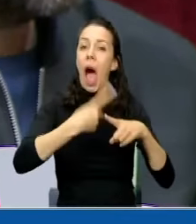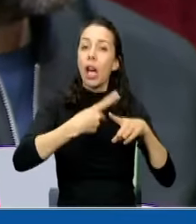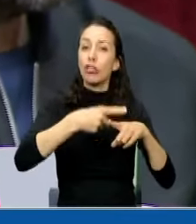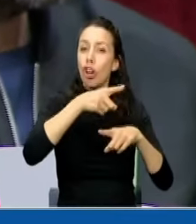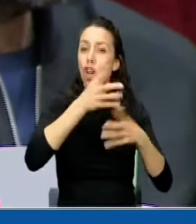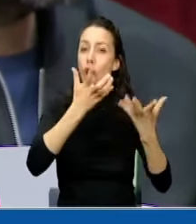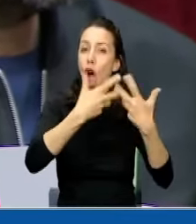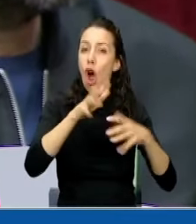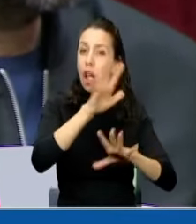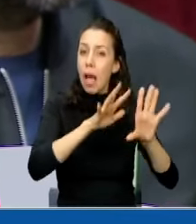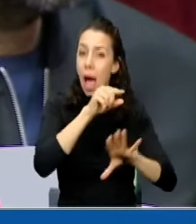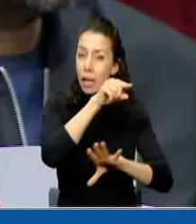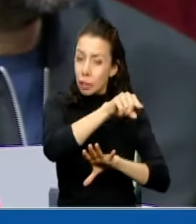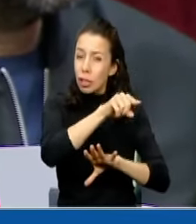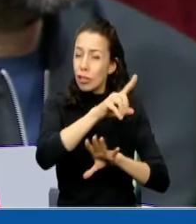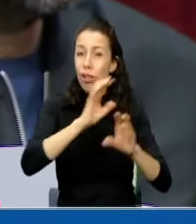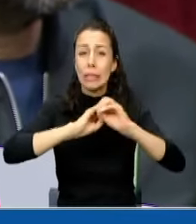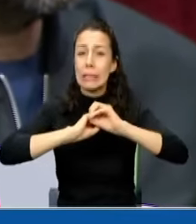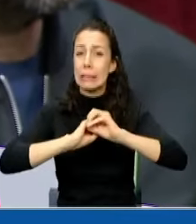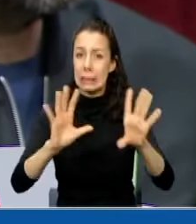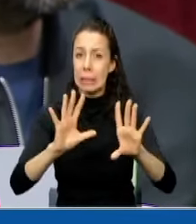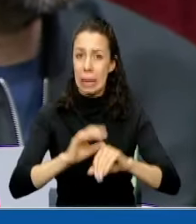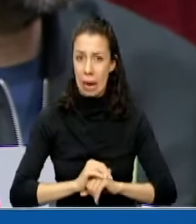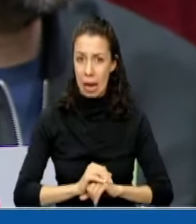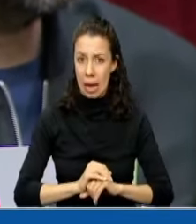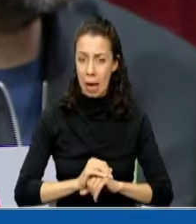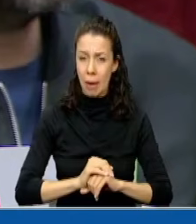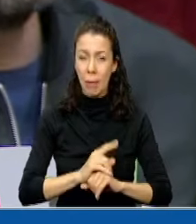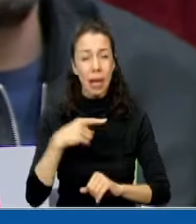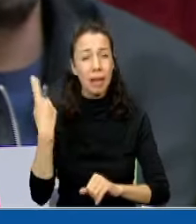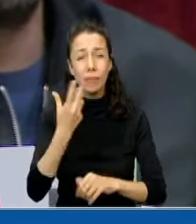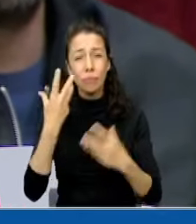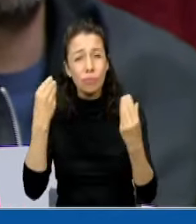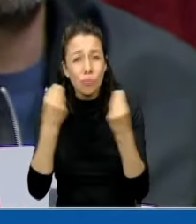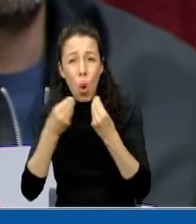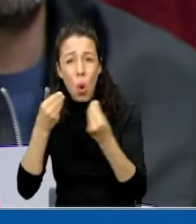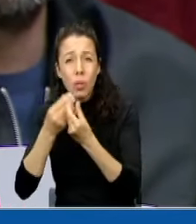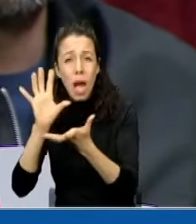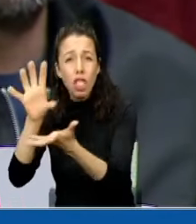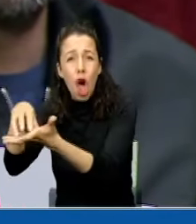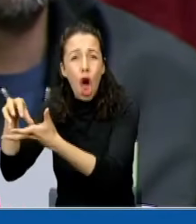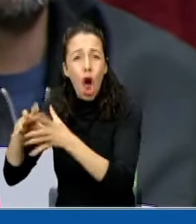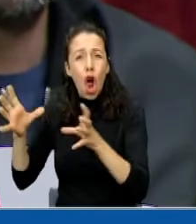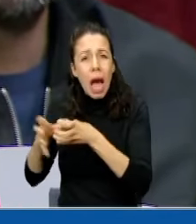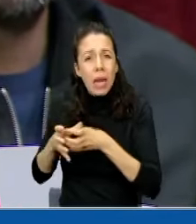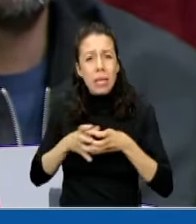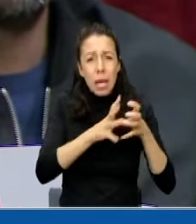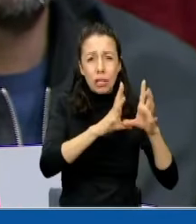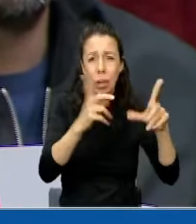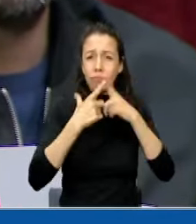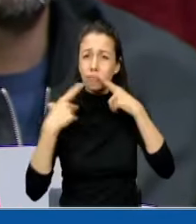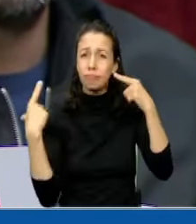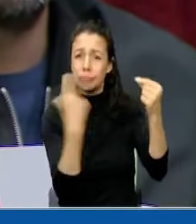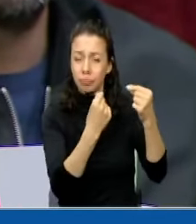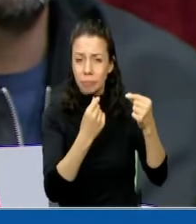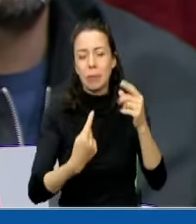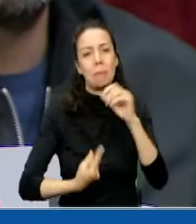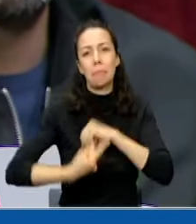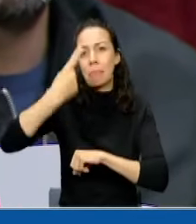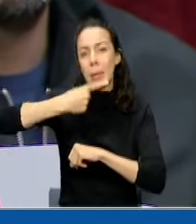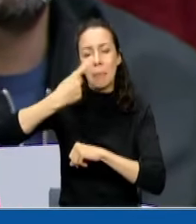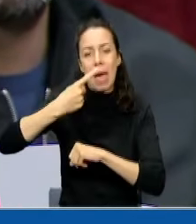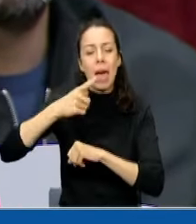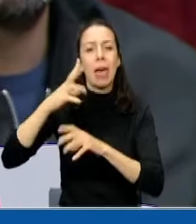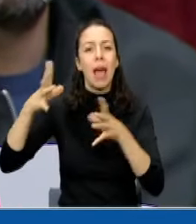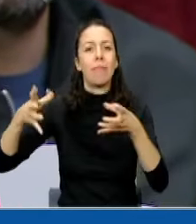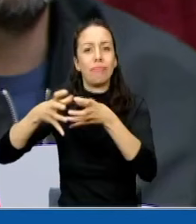acto que se ha realizado y que ha merecido el repudio de numerosísimas organizaciones, empezando por el Encuentro Memoria, Verdad y